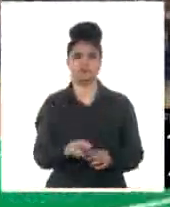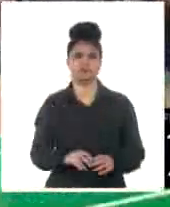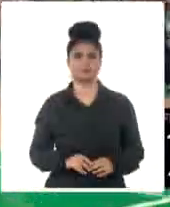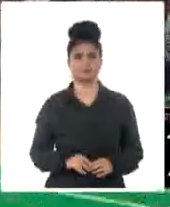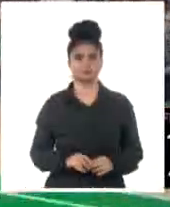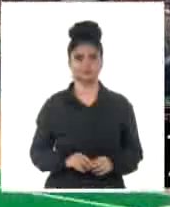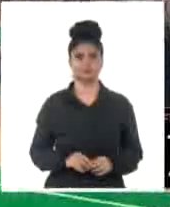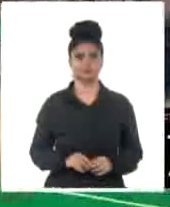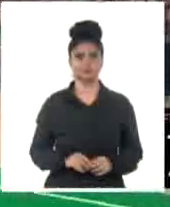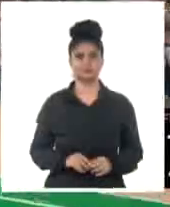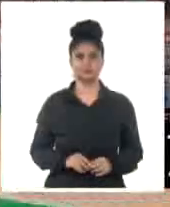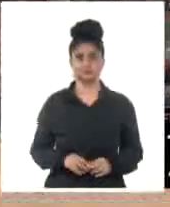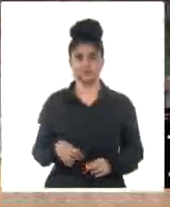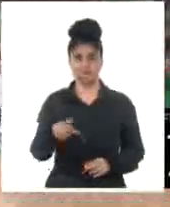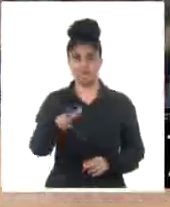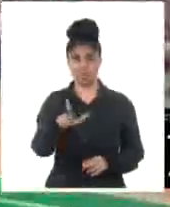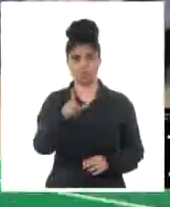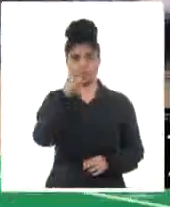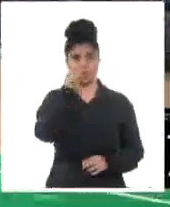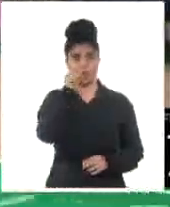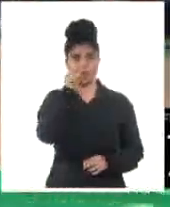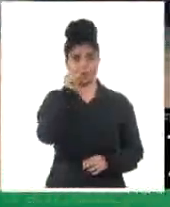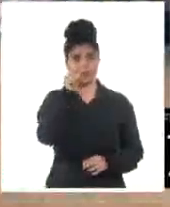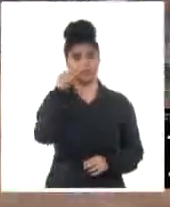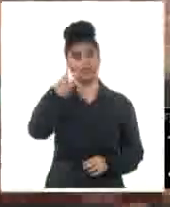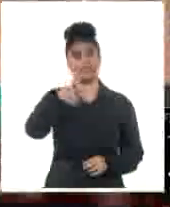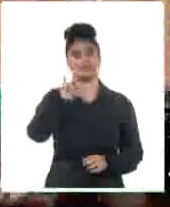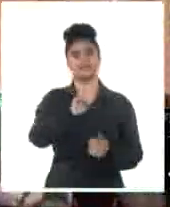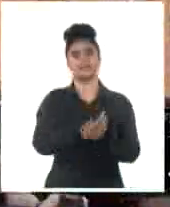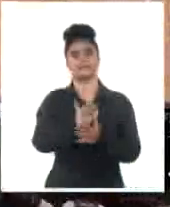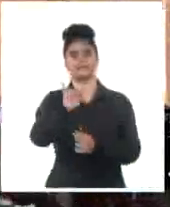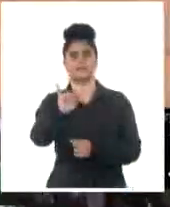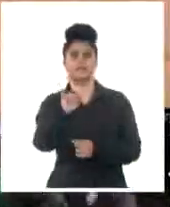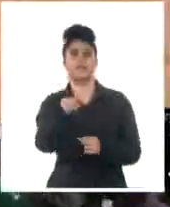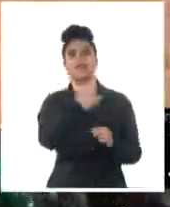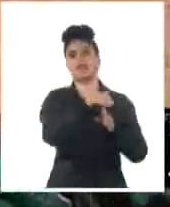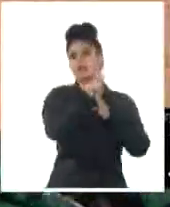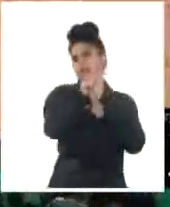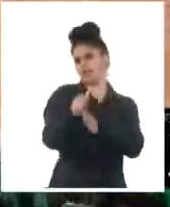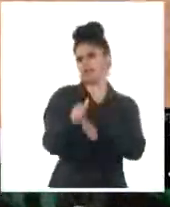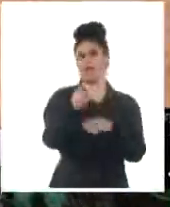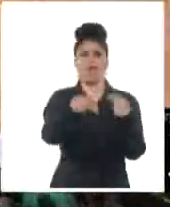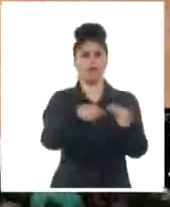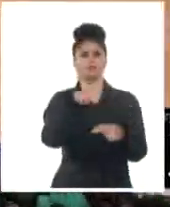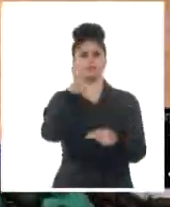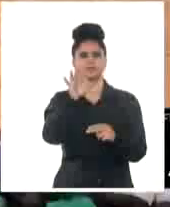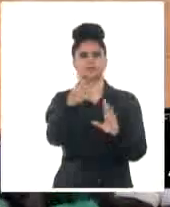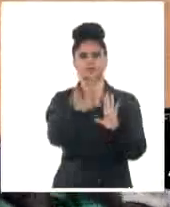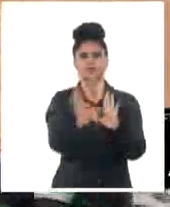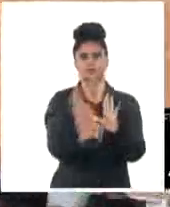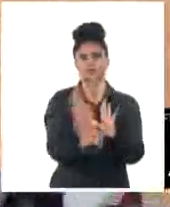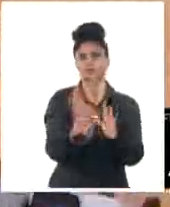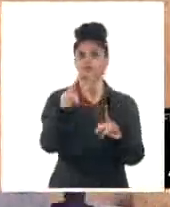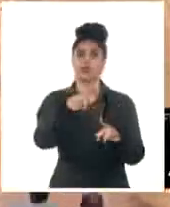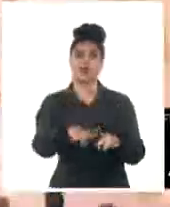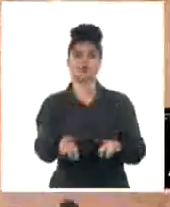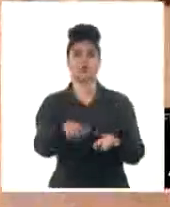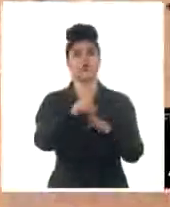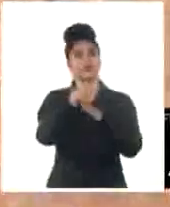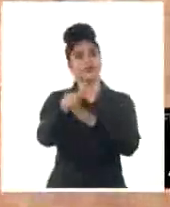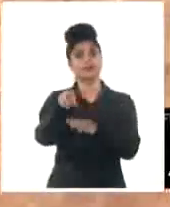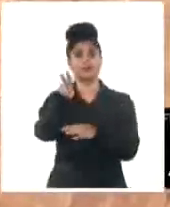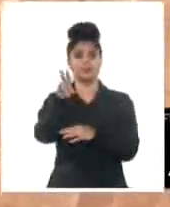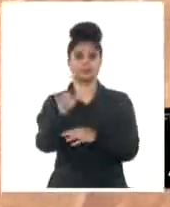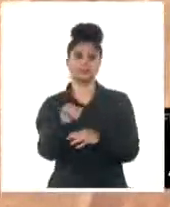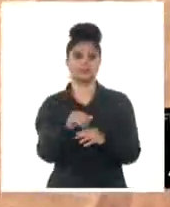ahora. Este lunes, Jimmy Butler fue el líder con 28 puntos, mientras que el alero Caleb Martin anotó 26 y logró